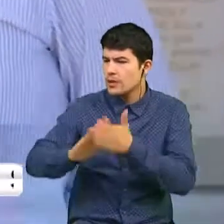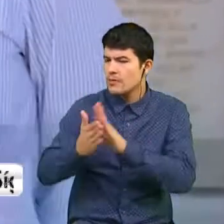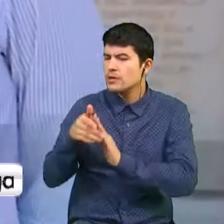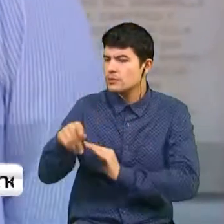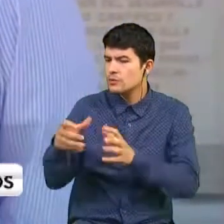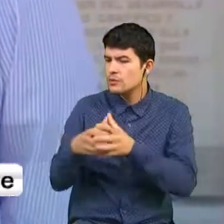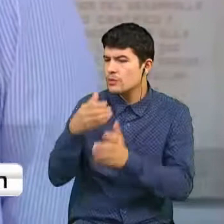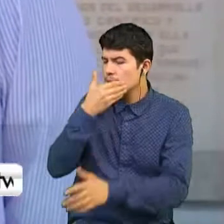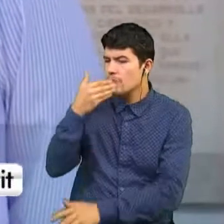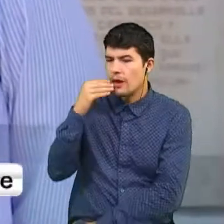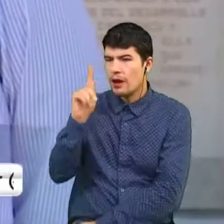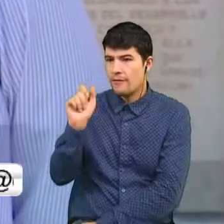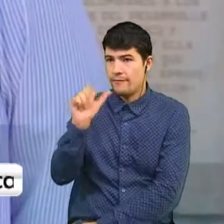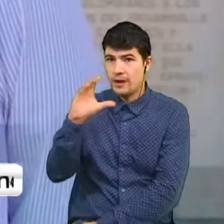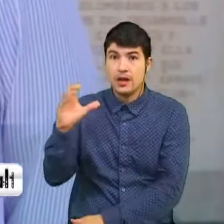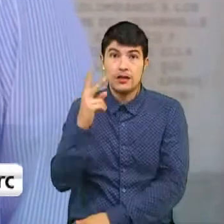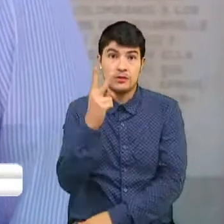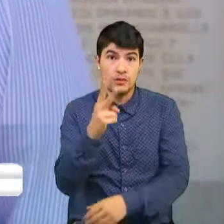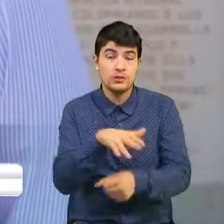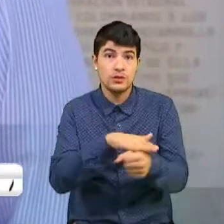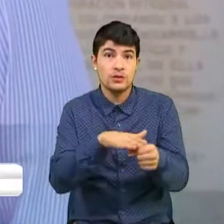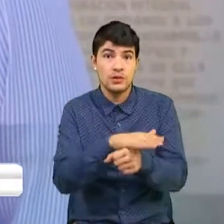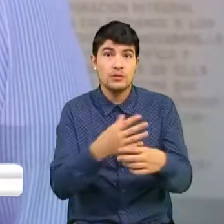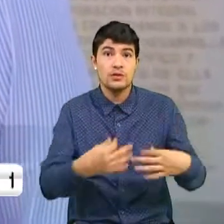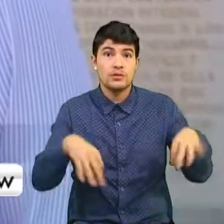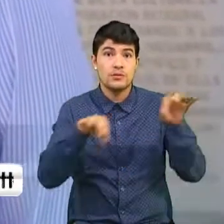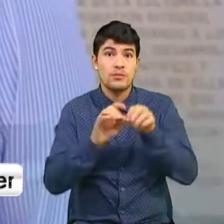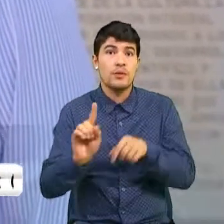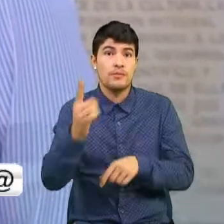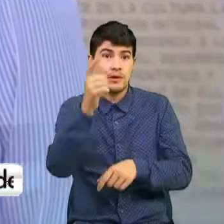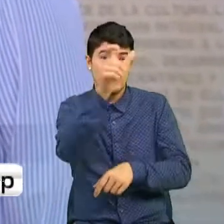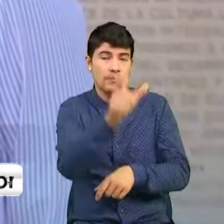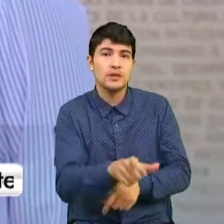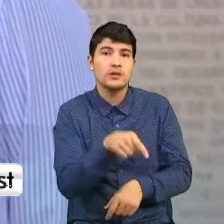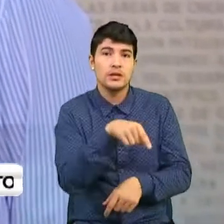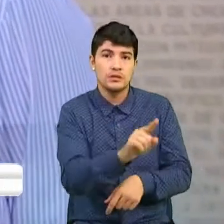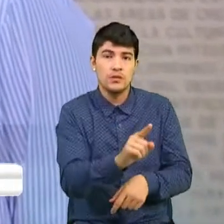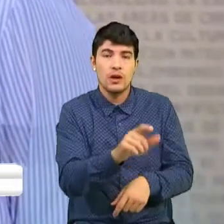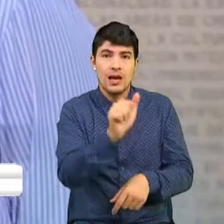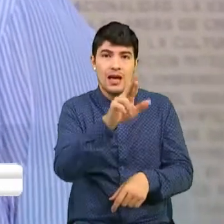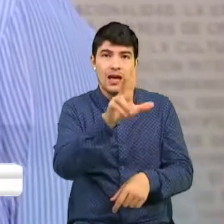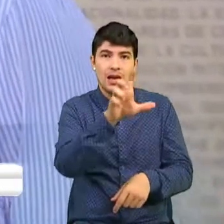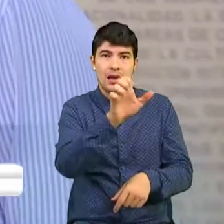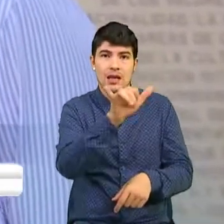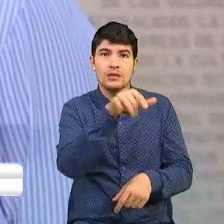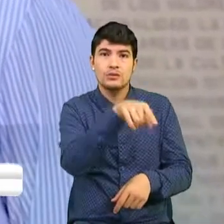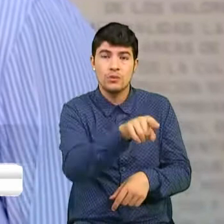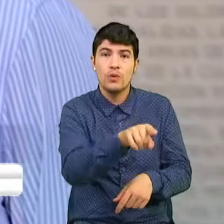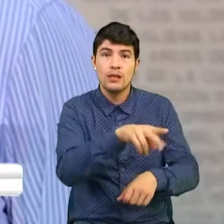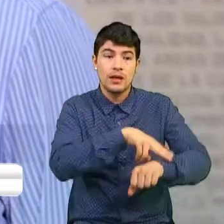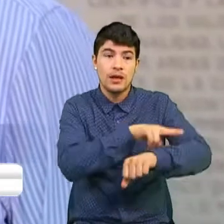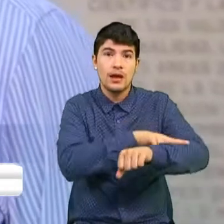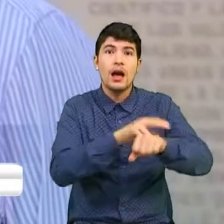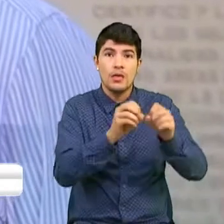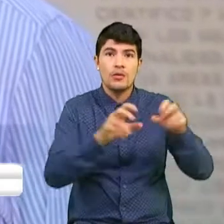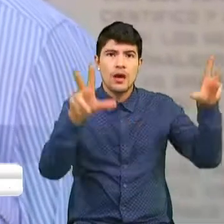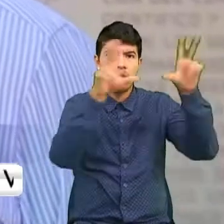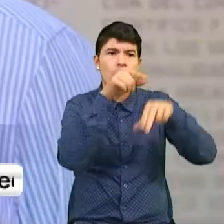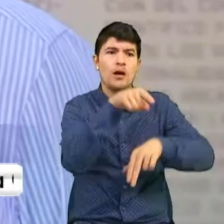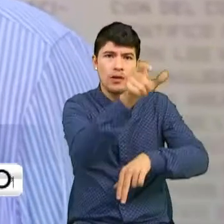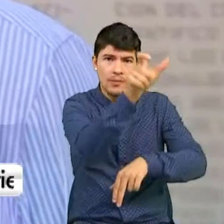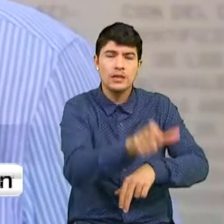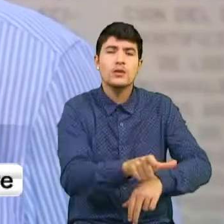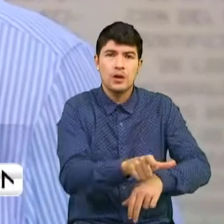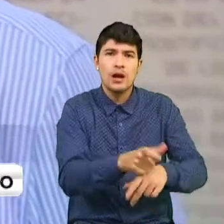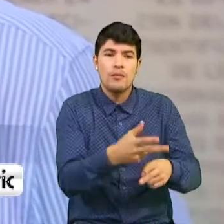hechos importantes que hay que analizar el primero es que es una persona protegida el señor arlei delegado de la onu es una persona protegida y el